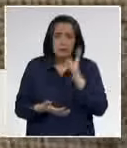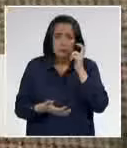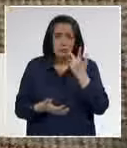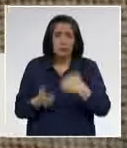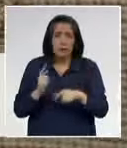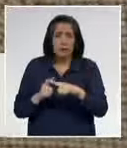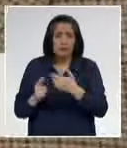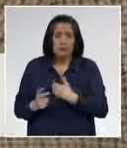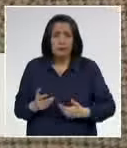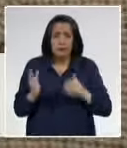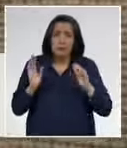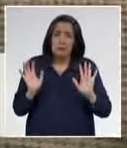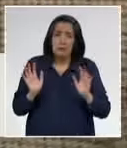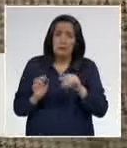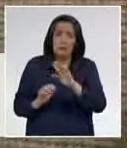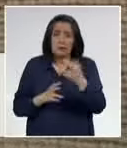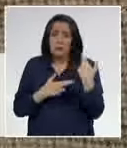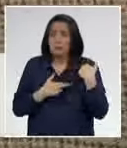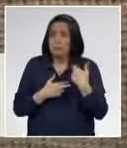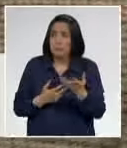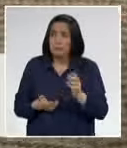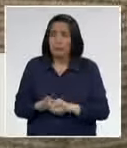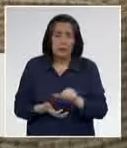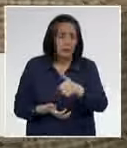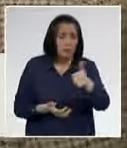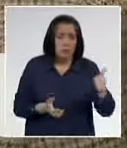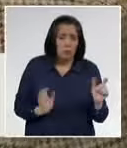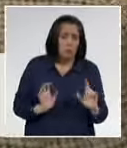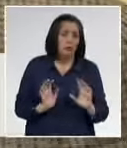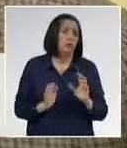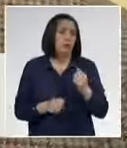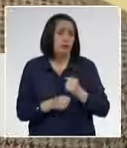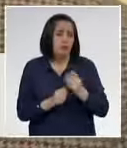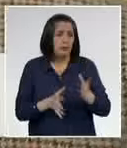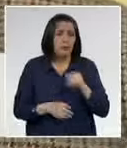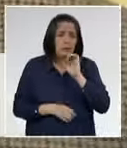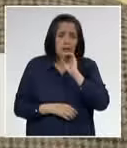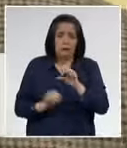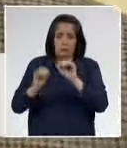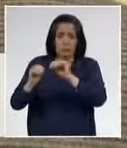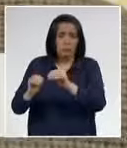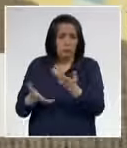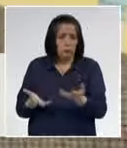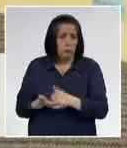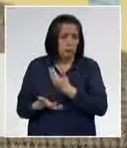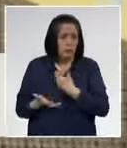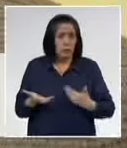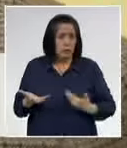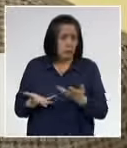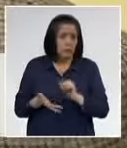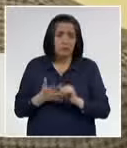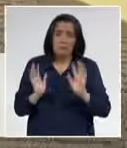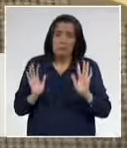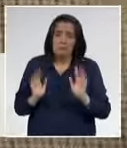expresidente García y todo parece ser responsabilidad de, ninguna, de sus allegados. Ninguna. A mí gente que él, por cierto, nombró en las posiciones que tuvieron en el Estado.